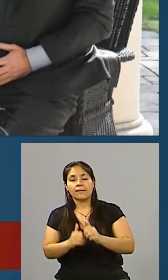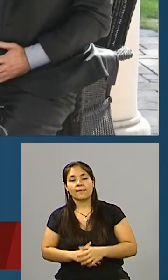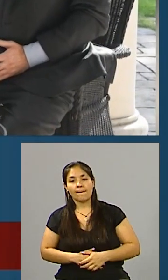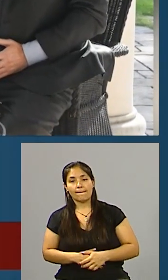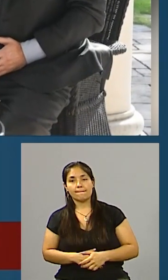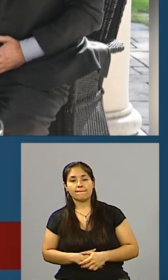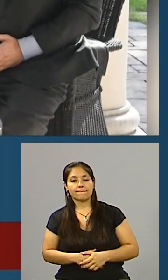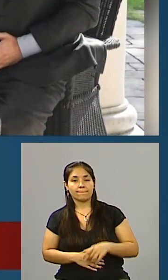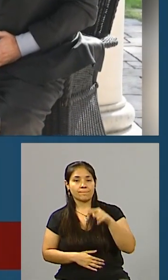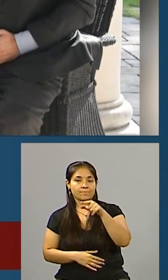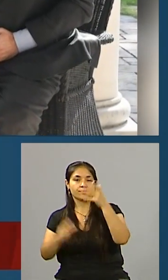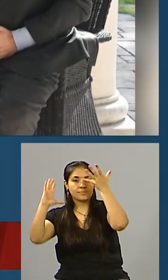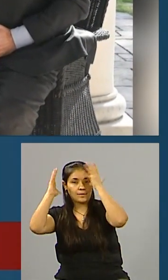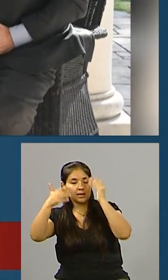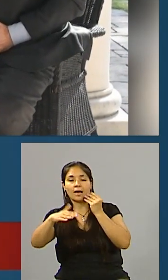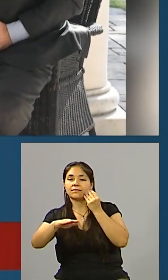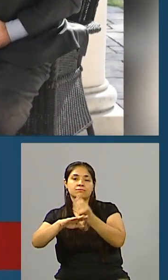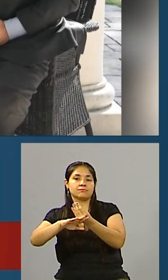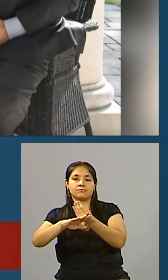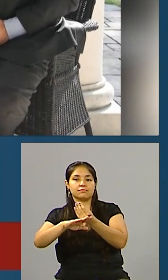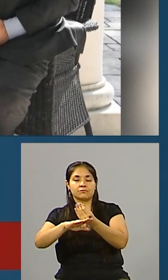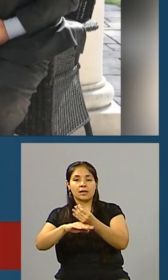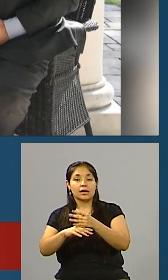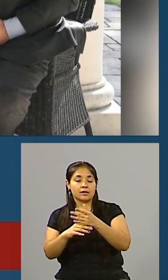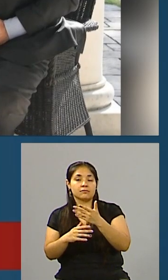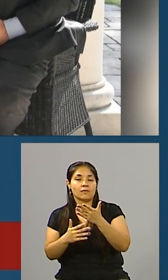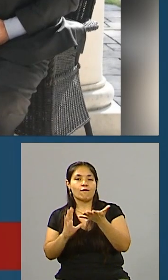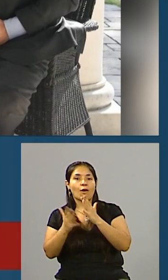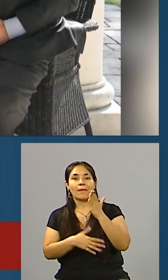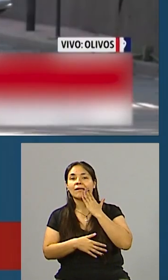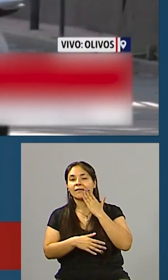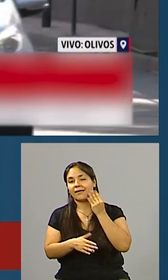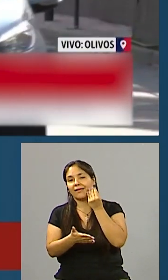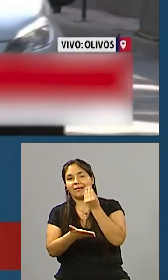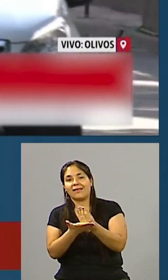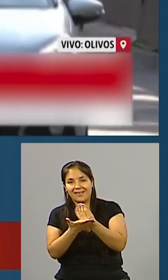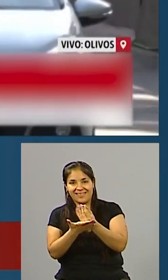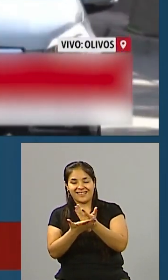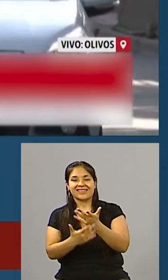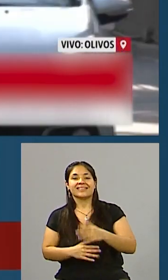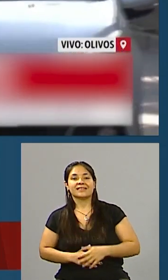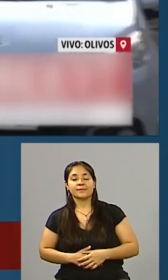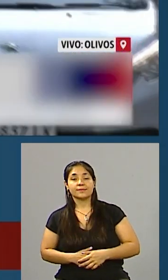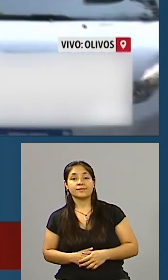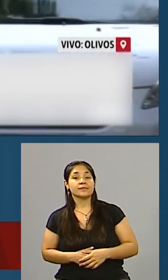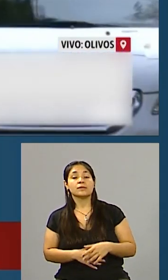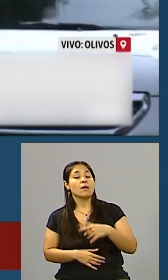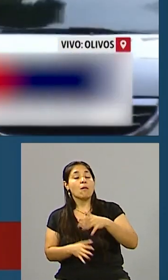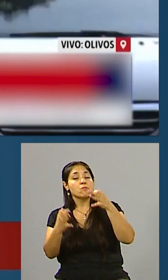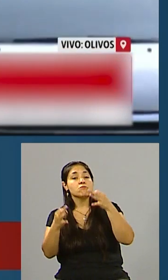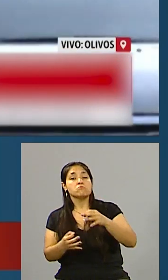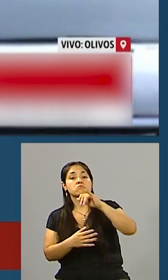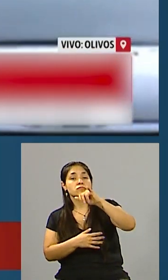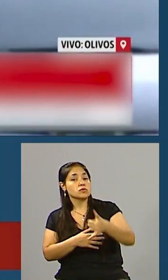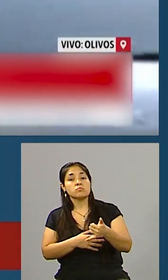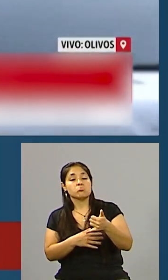de que fuera Javier Milei quien llegara al balotaje, ¿no? Como una especie de doble apuesta, que se terminó concretando